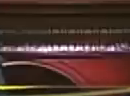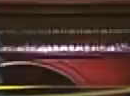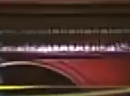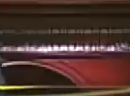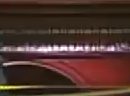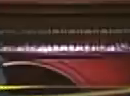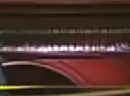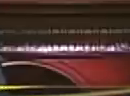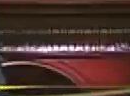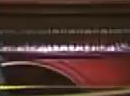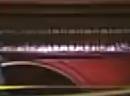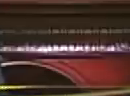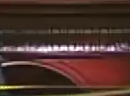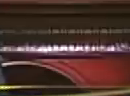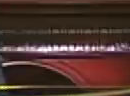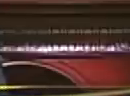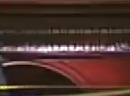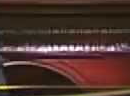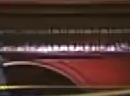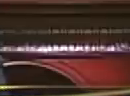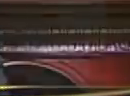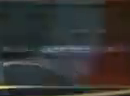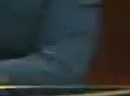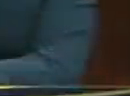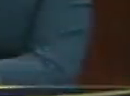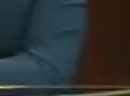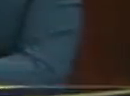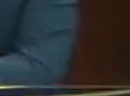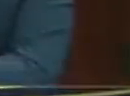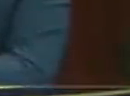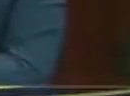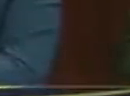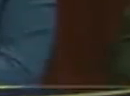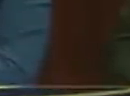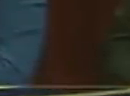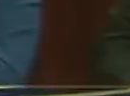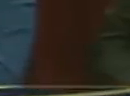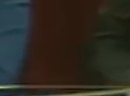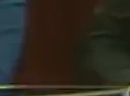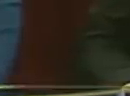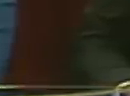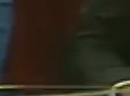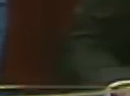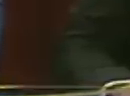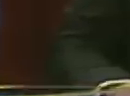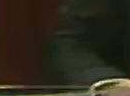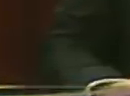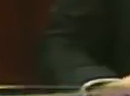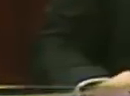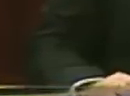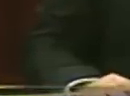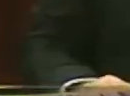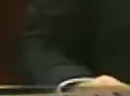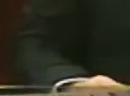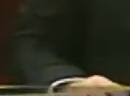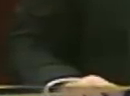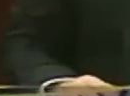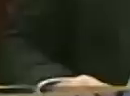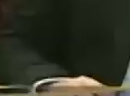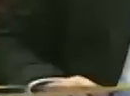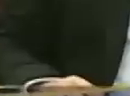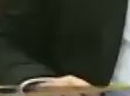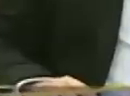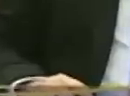Porque si alguien en el mundo, si alguien en Estados Unidos, por ejemplo, mi amigo Brian